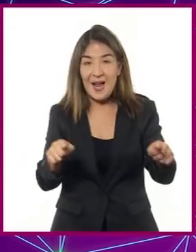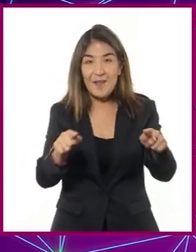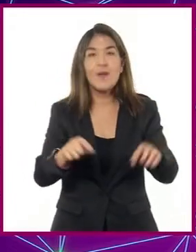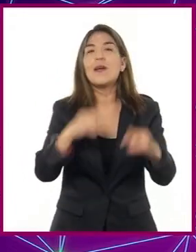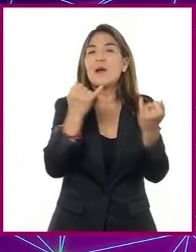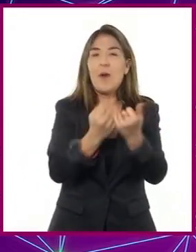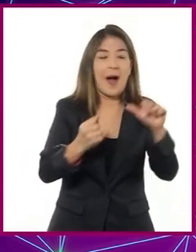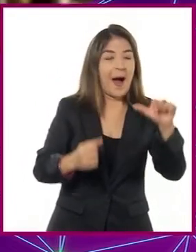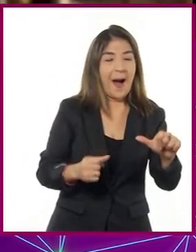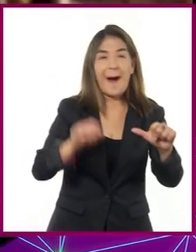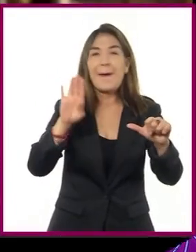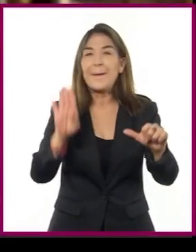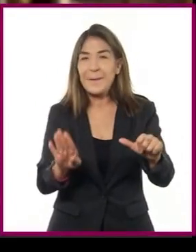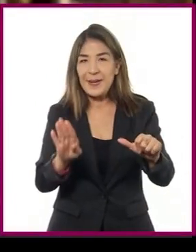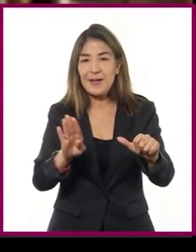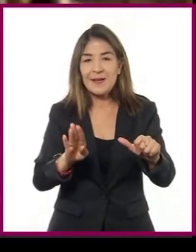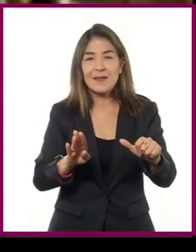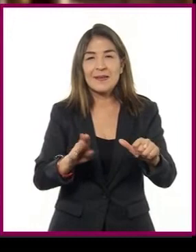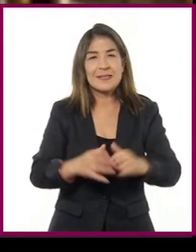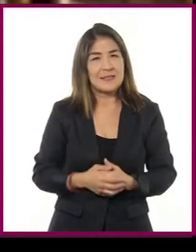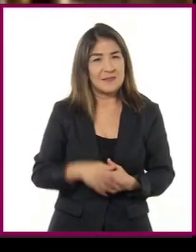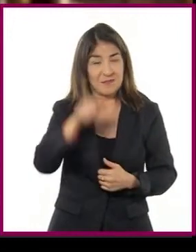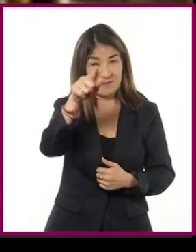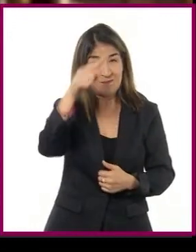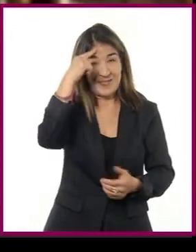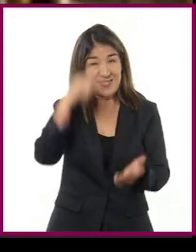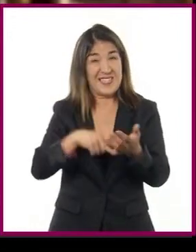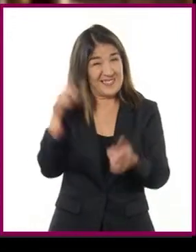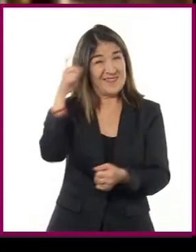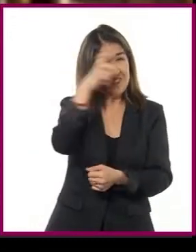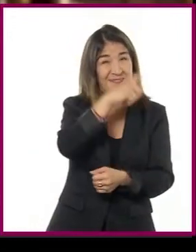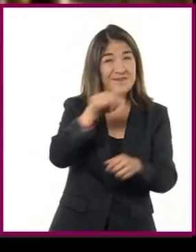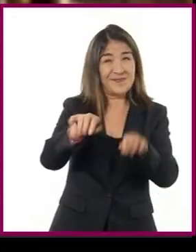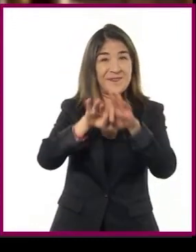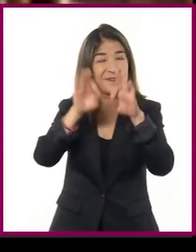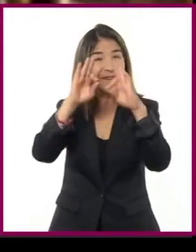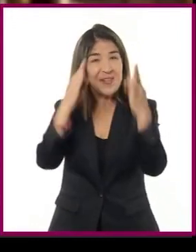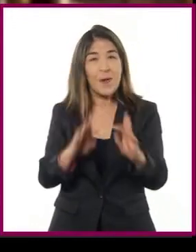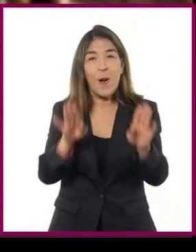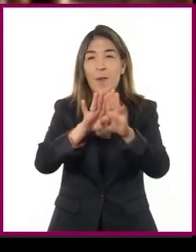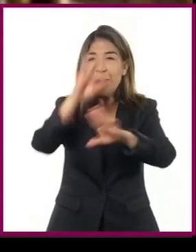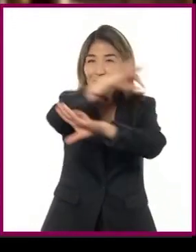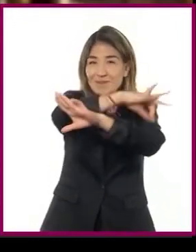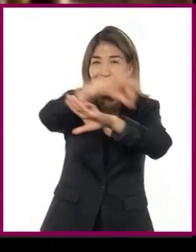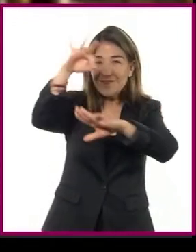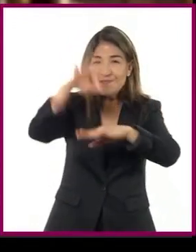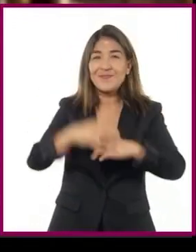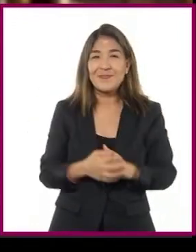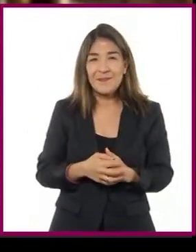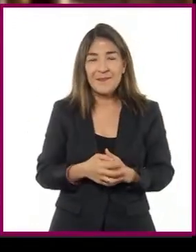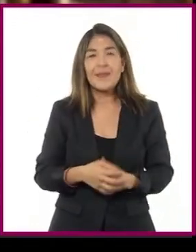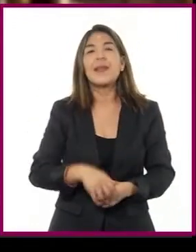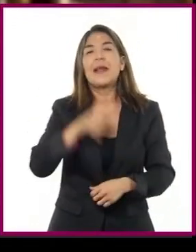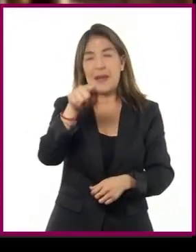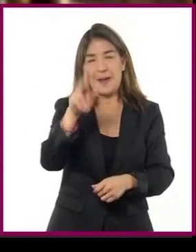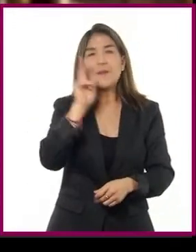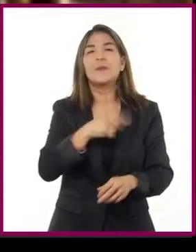AB. ¿Demasiado complejo? Bien, haré el problema más